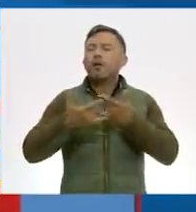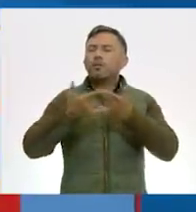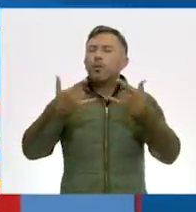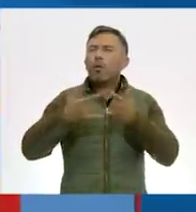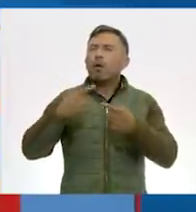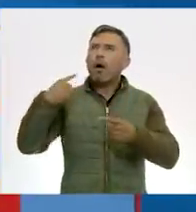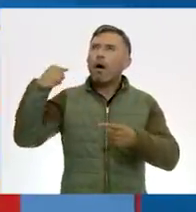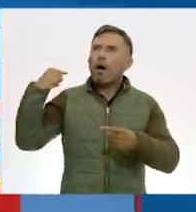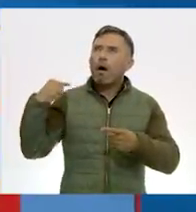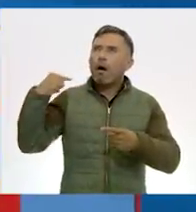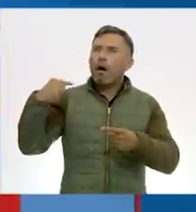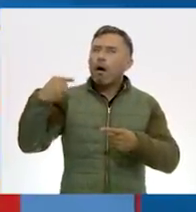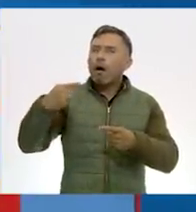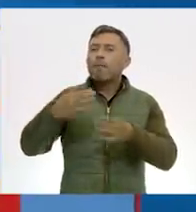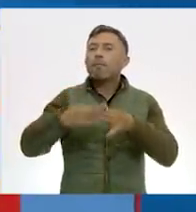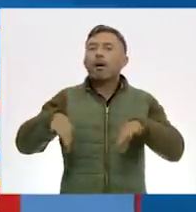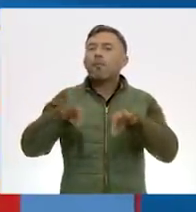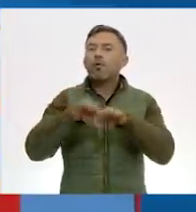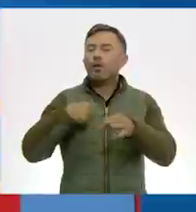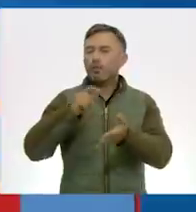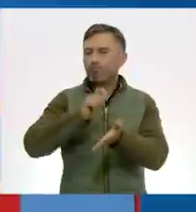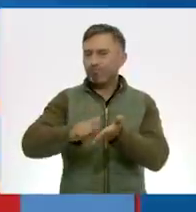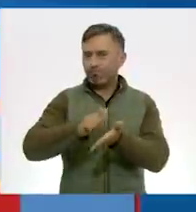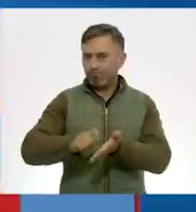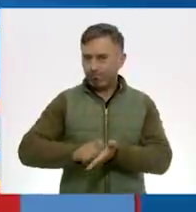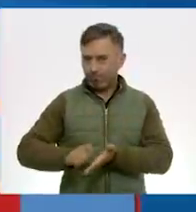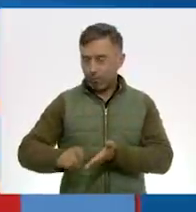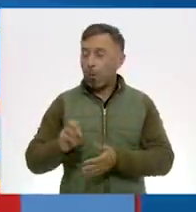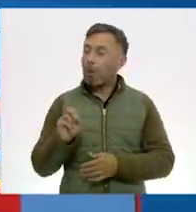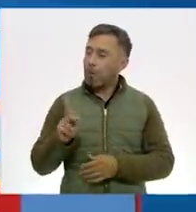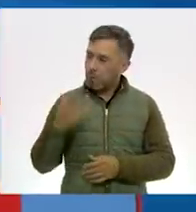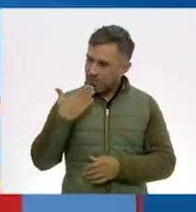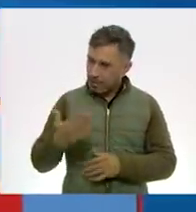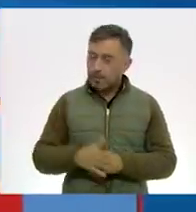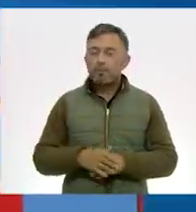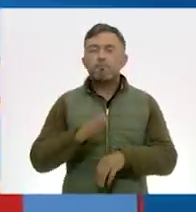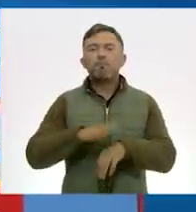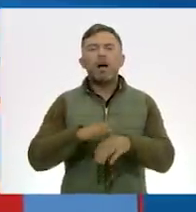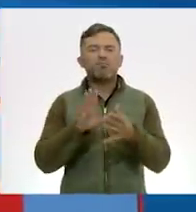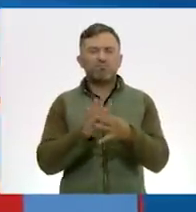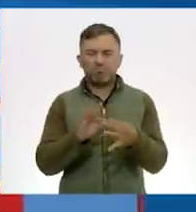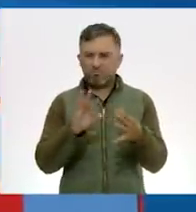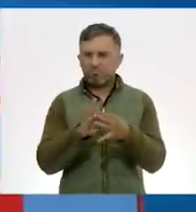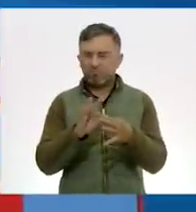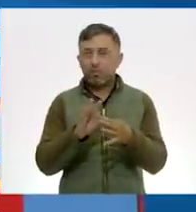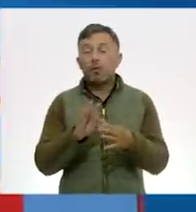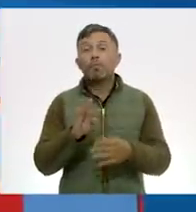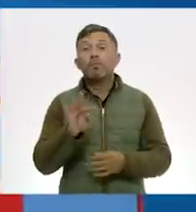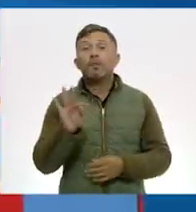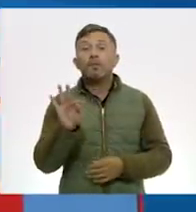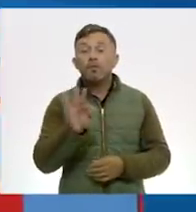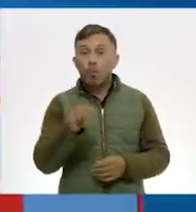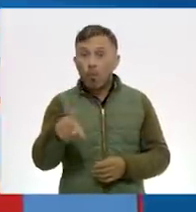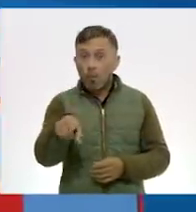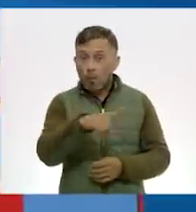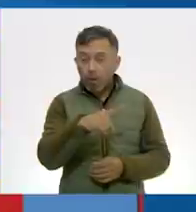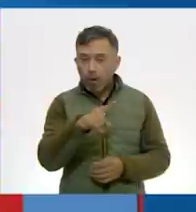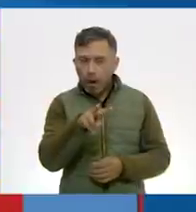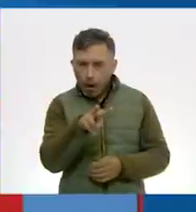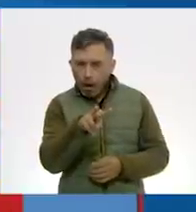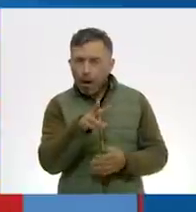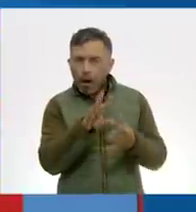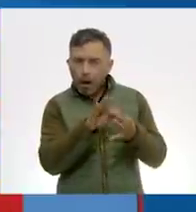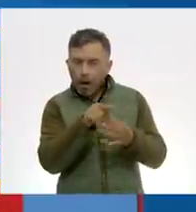vida. Muy bien. Pero vamos a seguir platicando sobre esto. Entonces, si por ahí ya notaron alguna idea que les llamó la